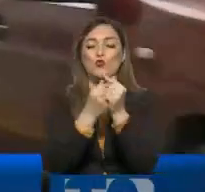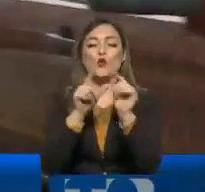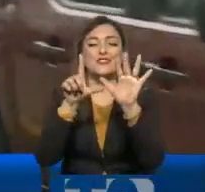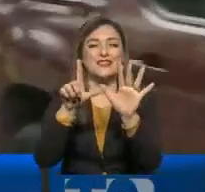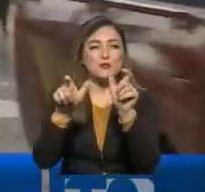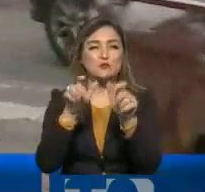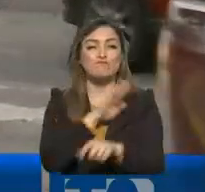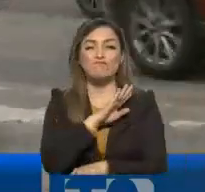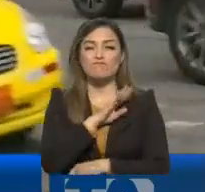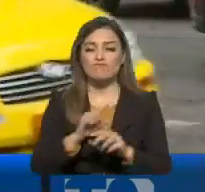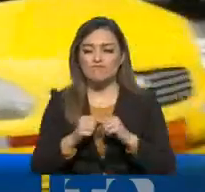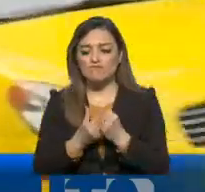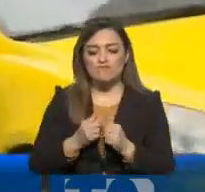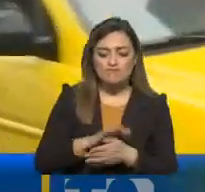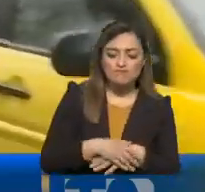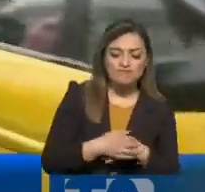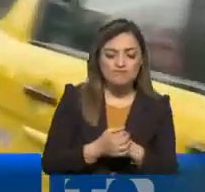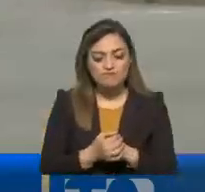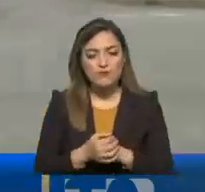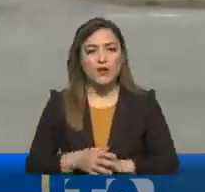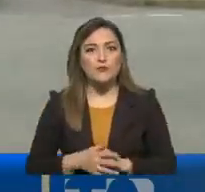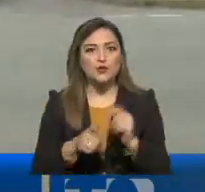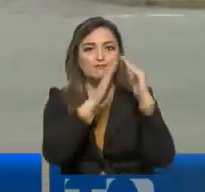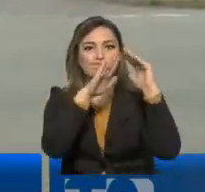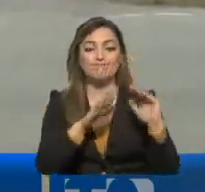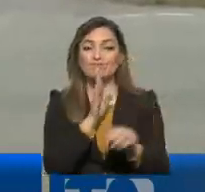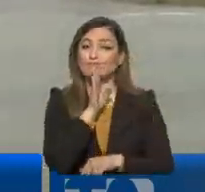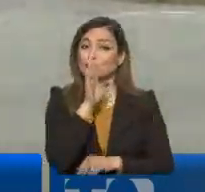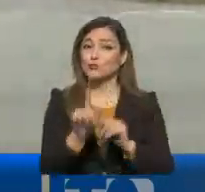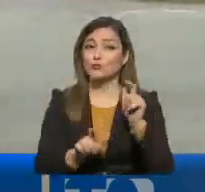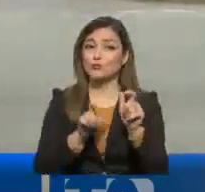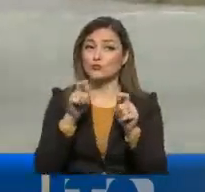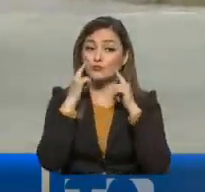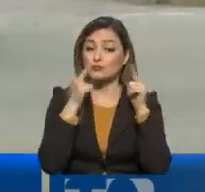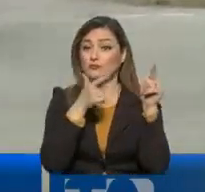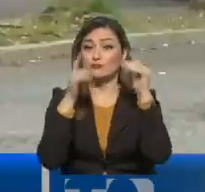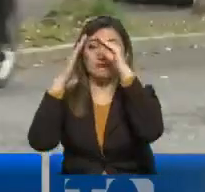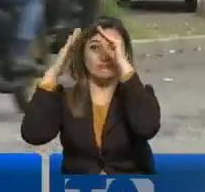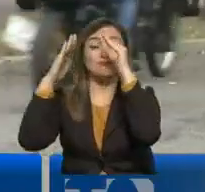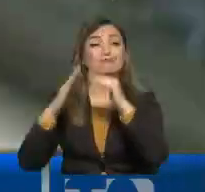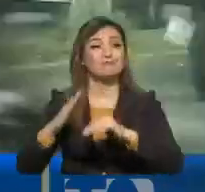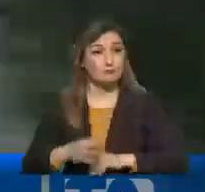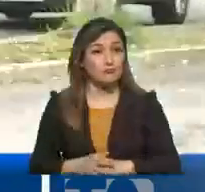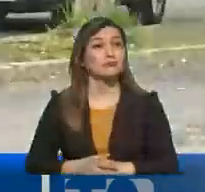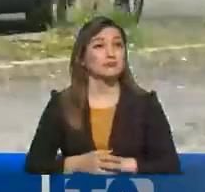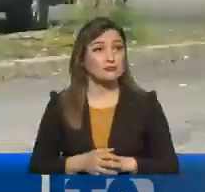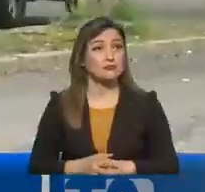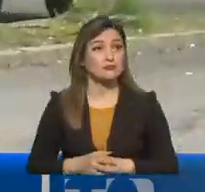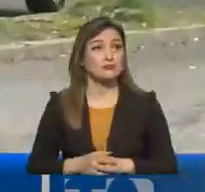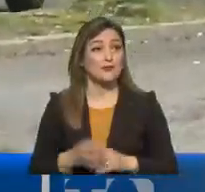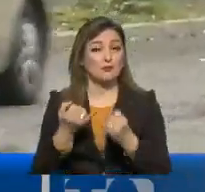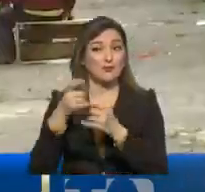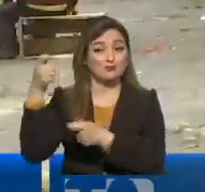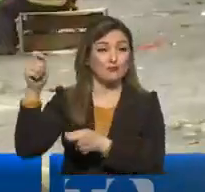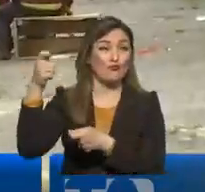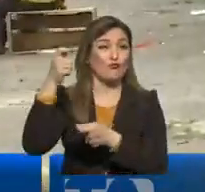personas. Quienes permanecen en sus domicilios aseguran también que permanentemente hay personas que vigilan las viviendas y que el incremento de vendedores